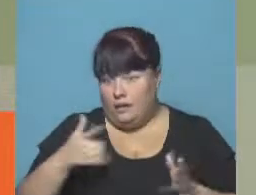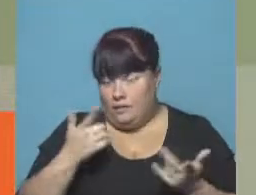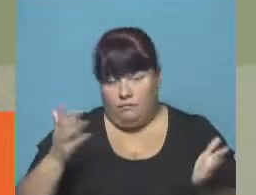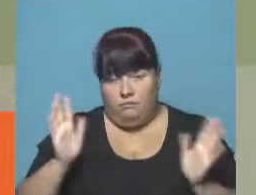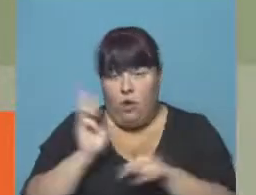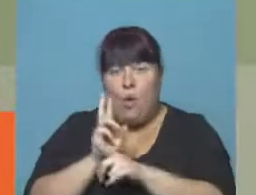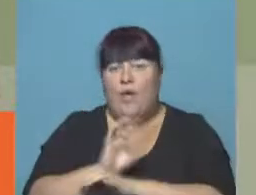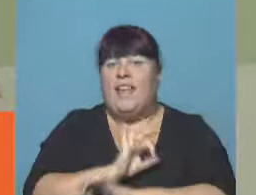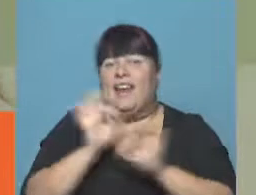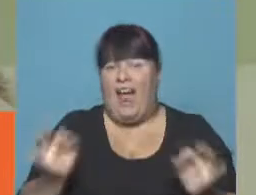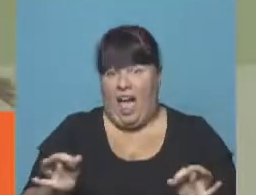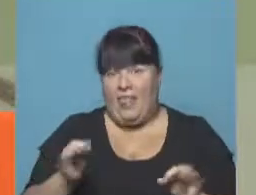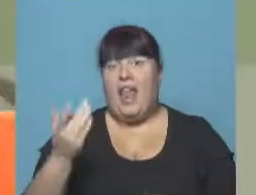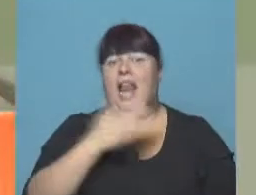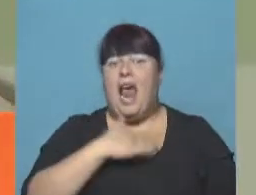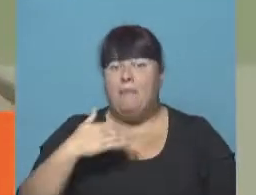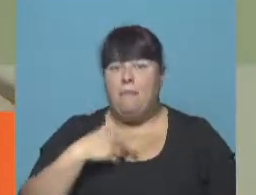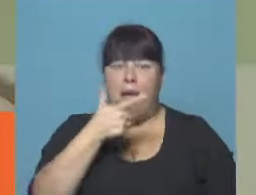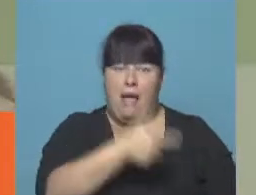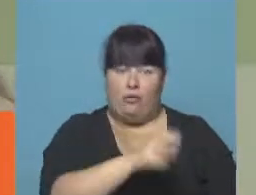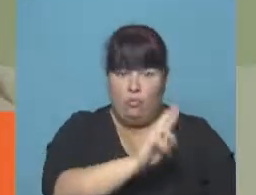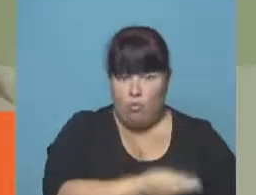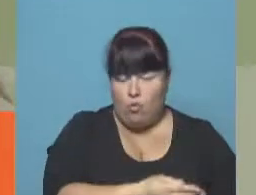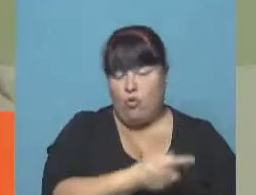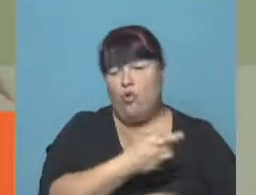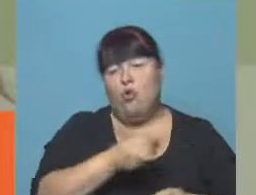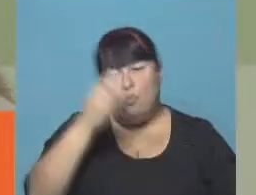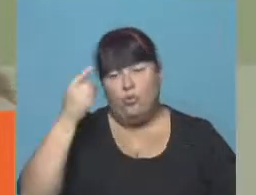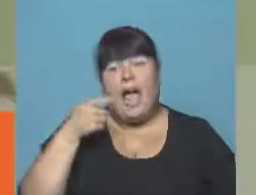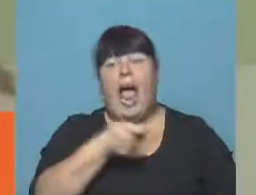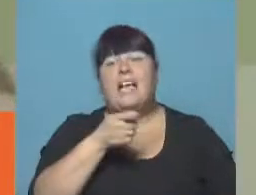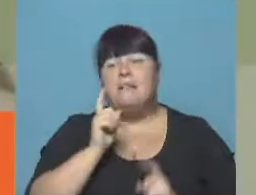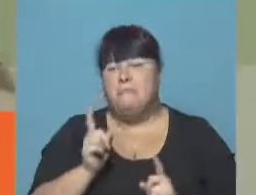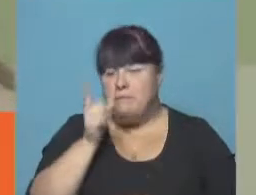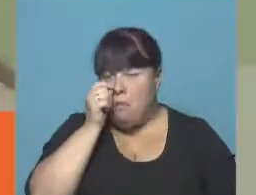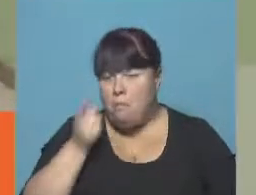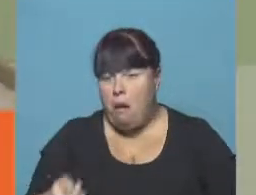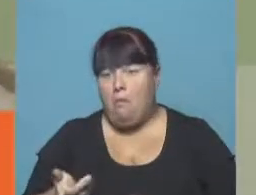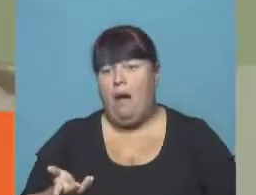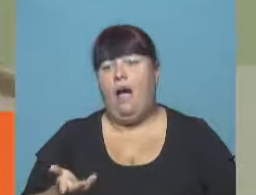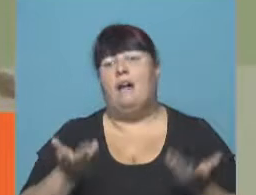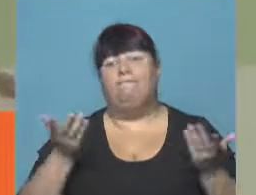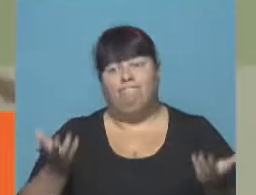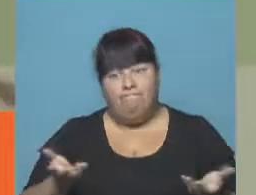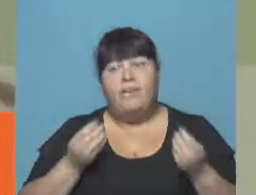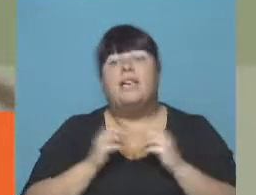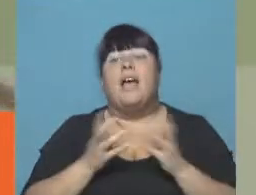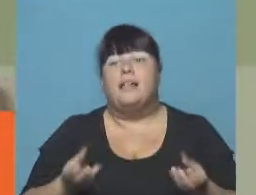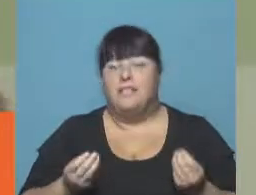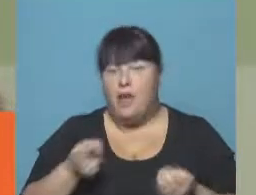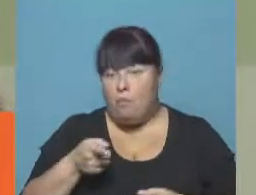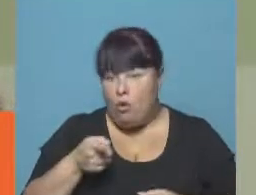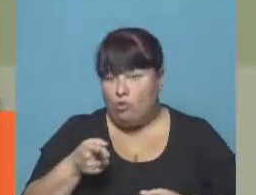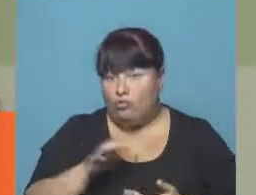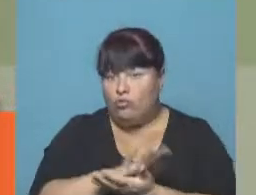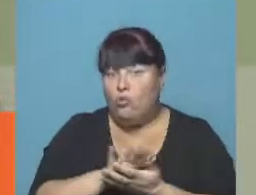total desprotección. Una madre asesinada, en muchos casos el asesino es el padre. Entonces, sí, ¿qué hacemos con este